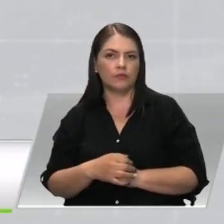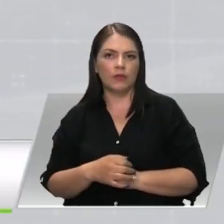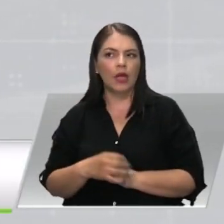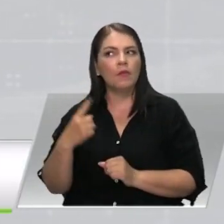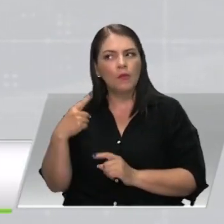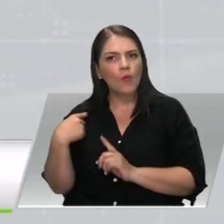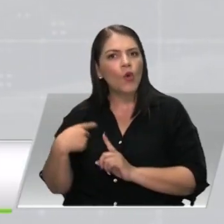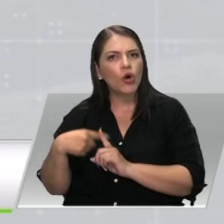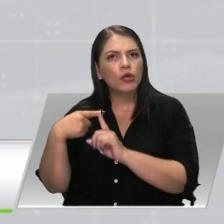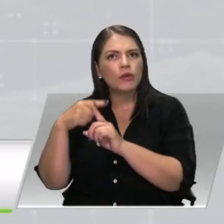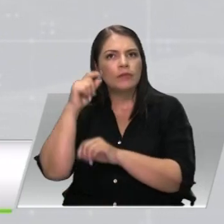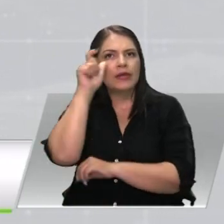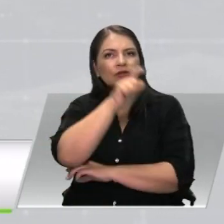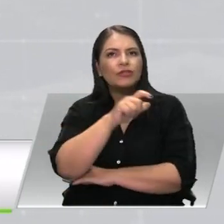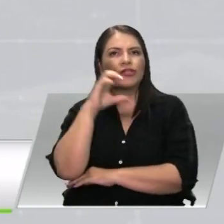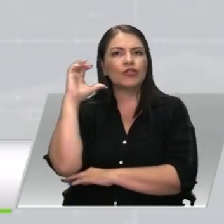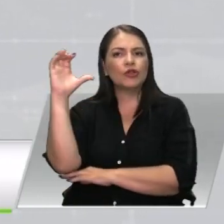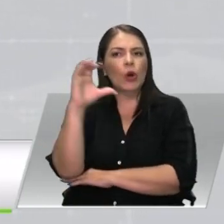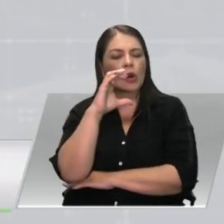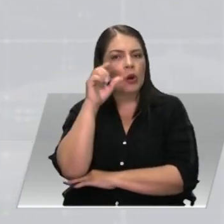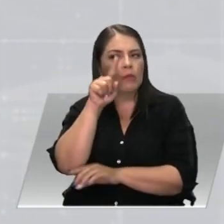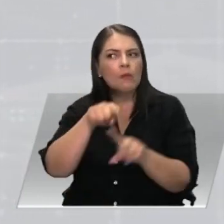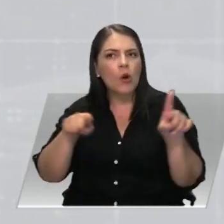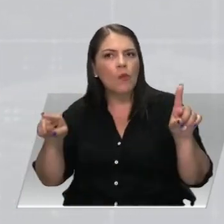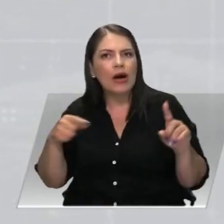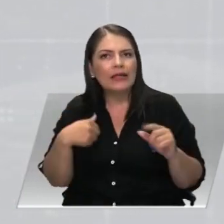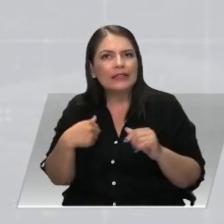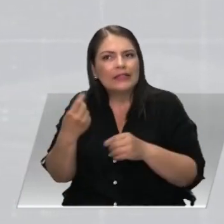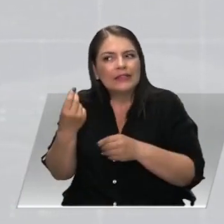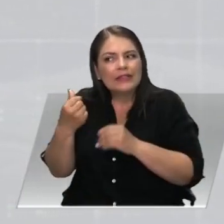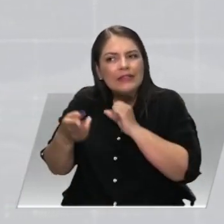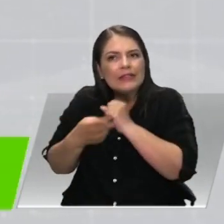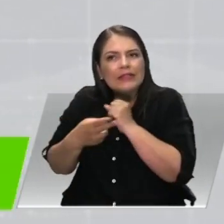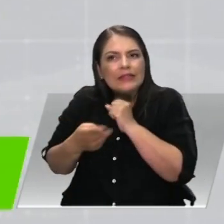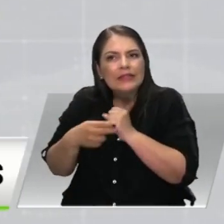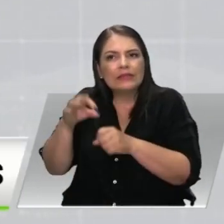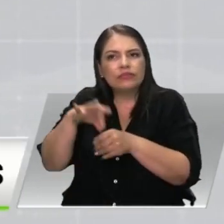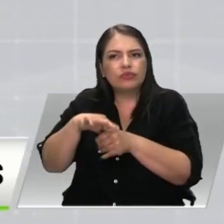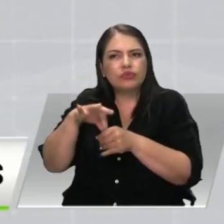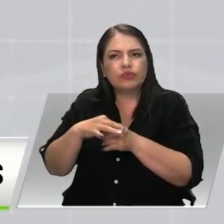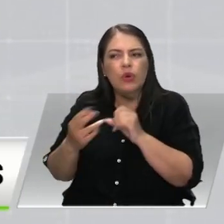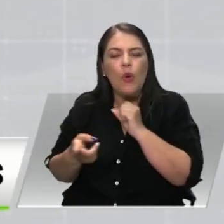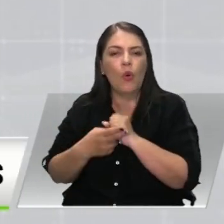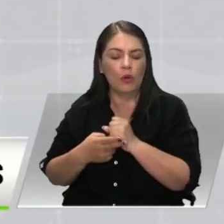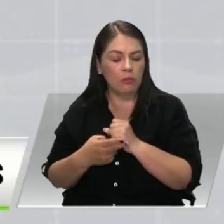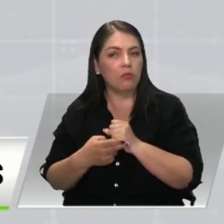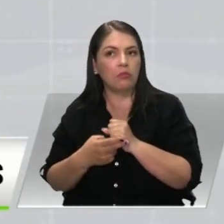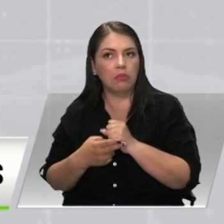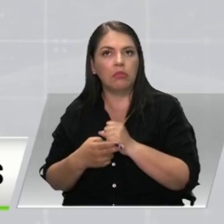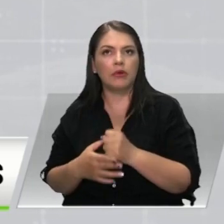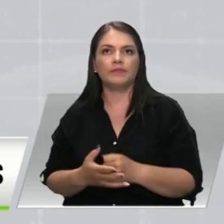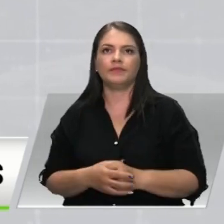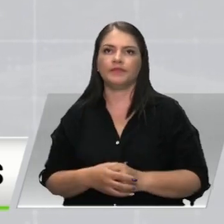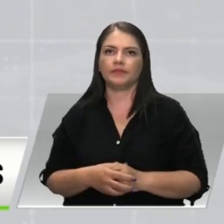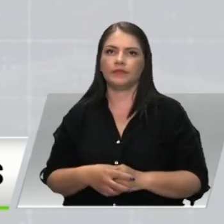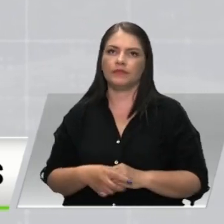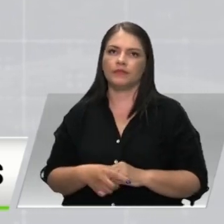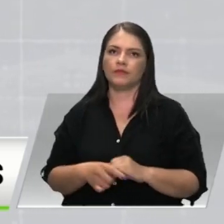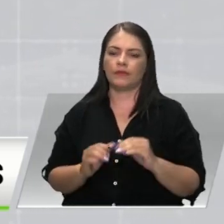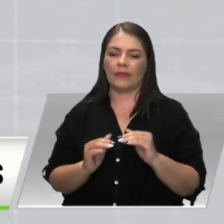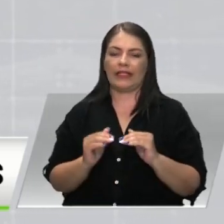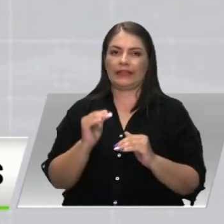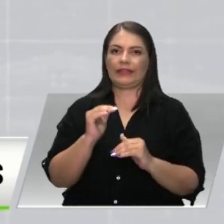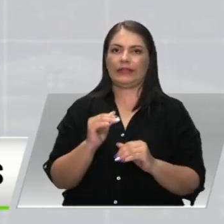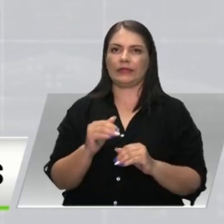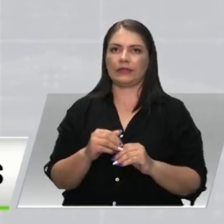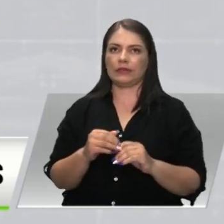año los colombianos han tenido la certeza de tener que ahorrar un poquito más, y esto supuso un salto